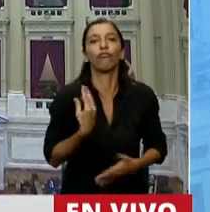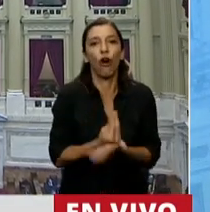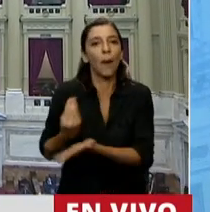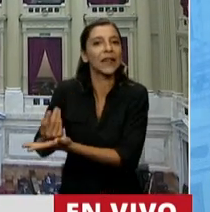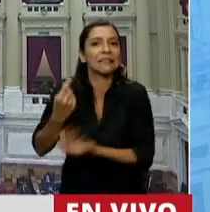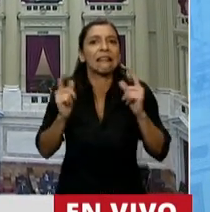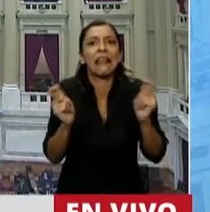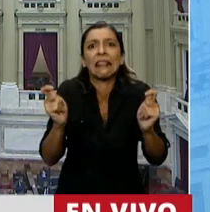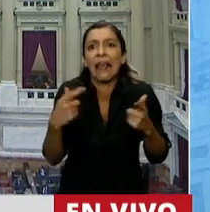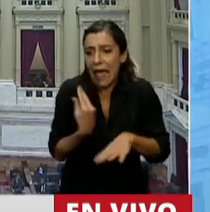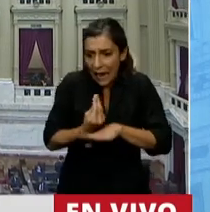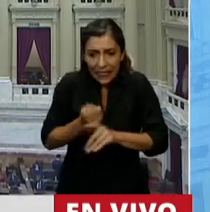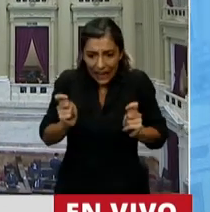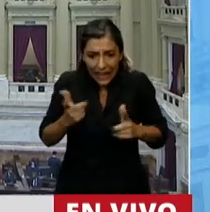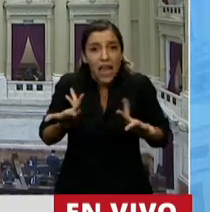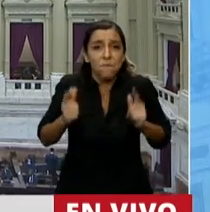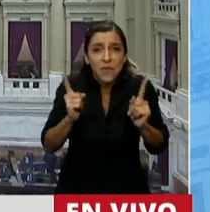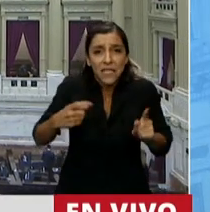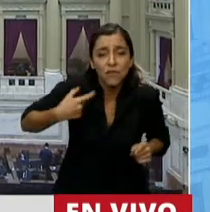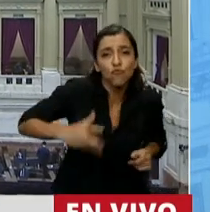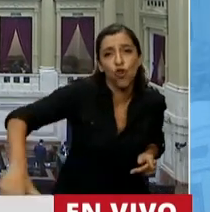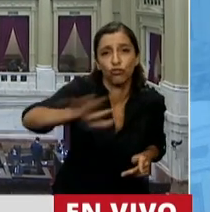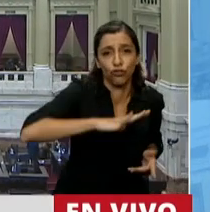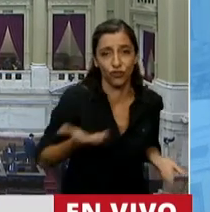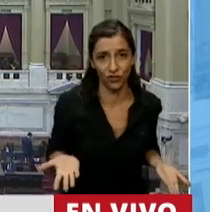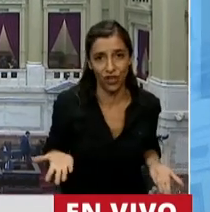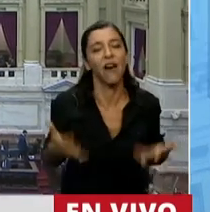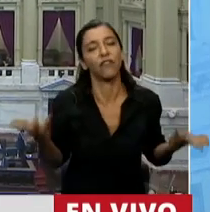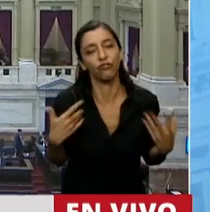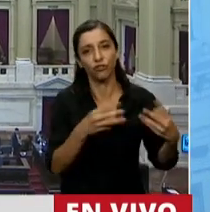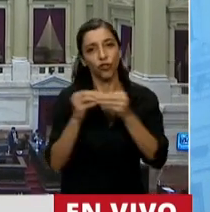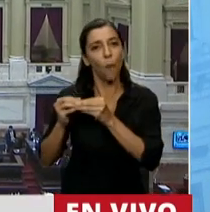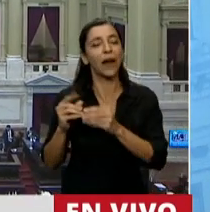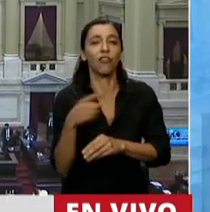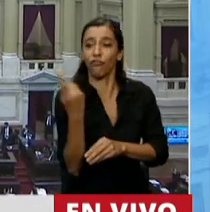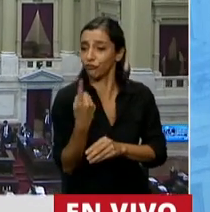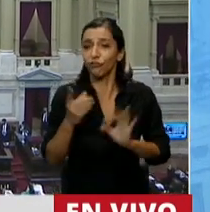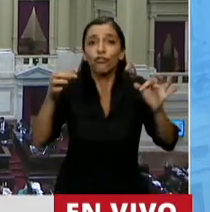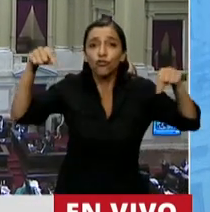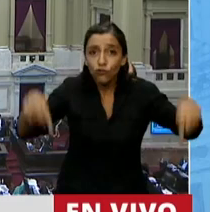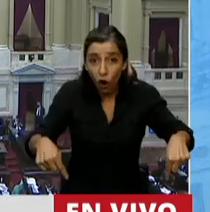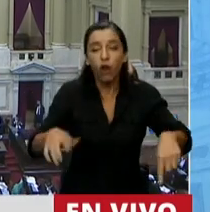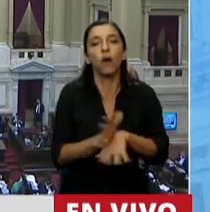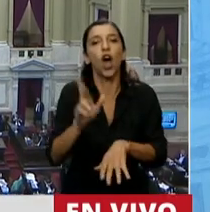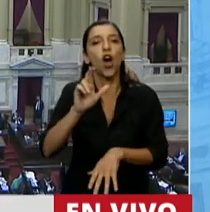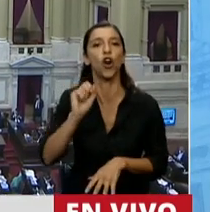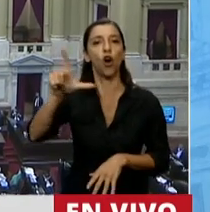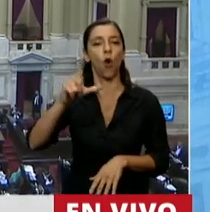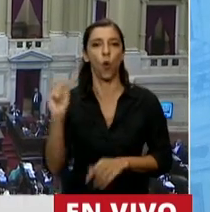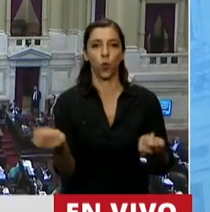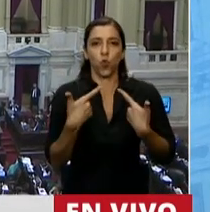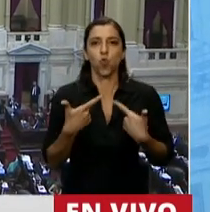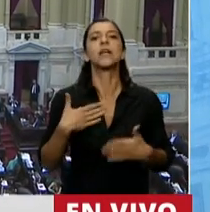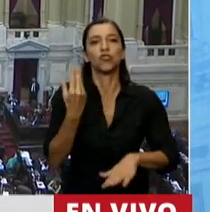pueblo. Y como nos gusta decir entre compañeros y compañeras, hoy estamos cumpliendo un rol institucional, pero efectivamente lo que